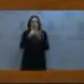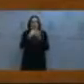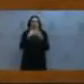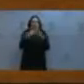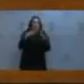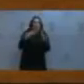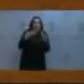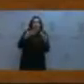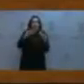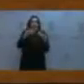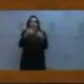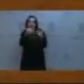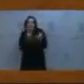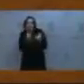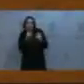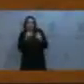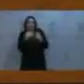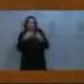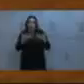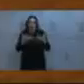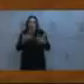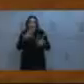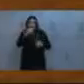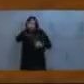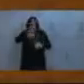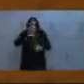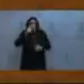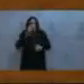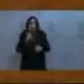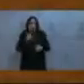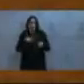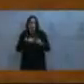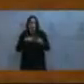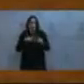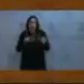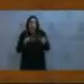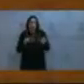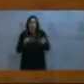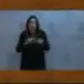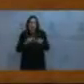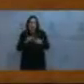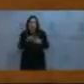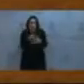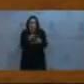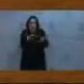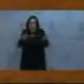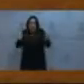villa. O sea, ustedes siguen aislados en su burbuja, siguen en su mundo